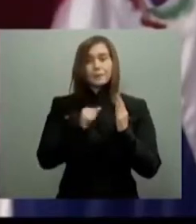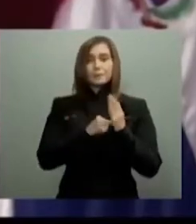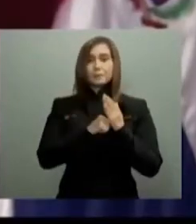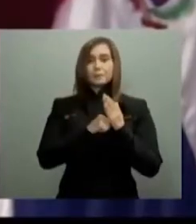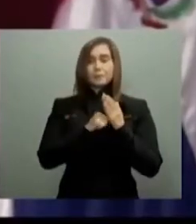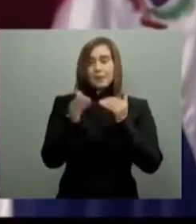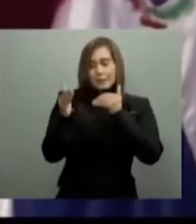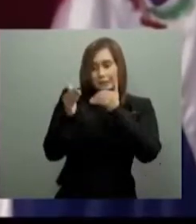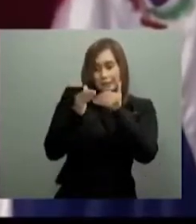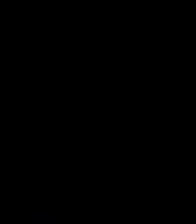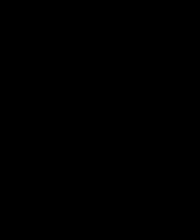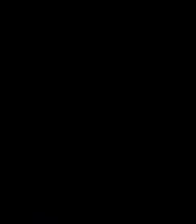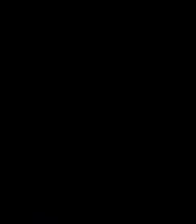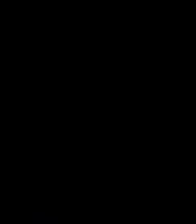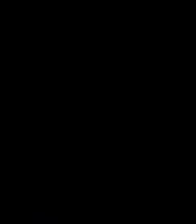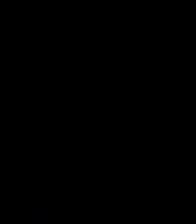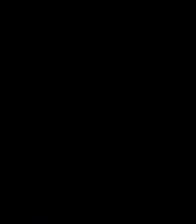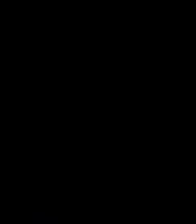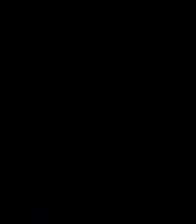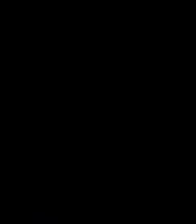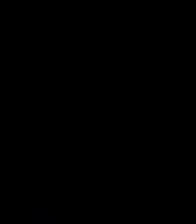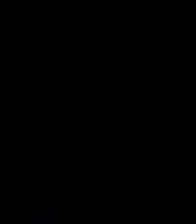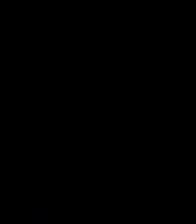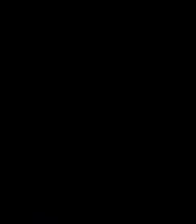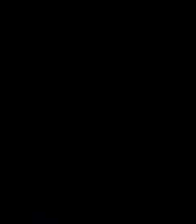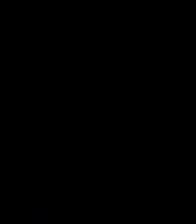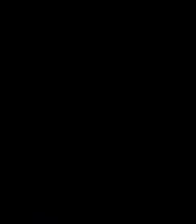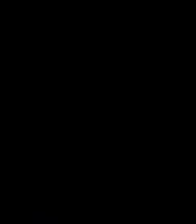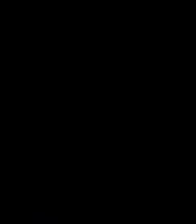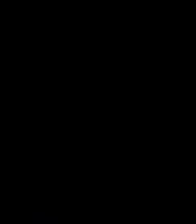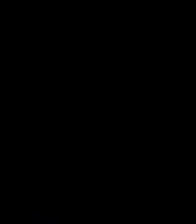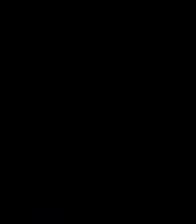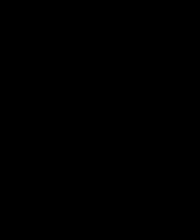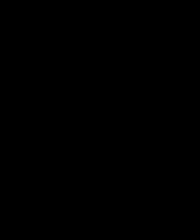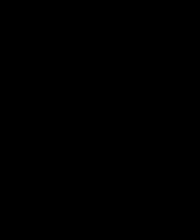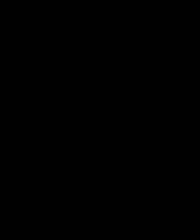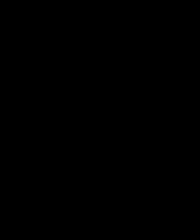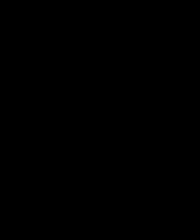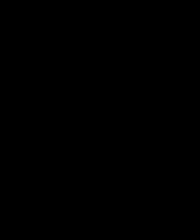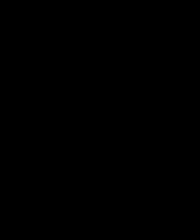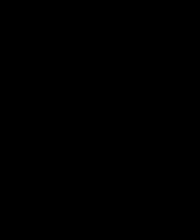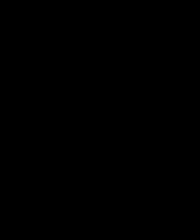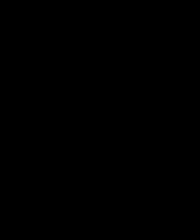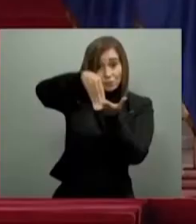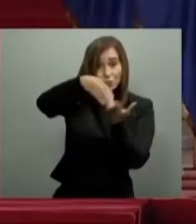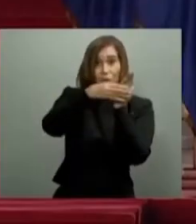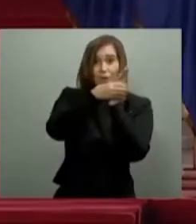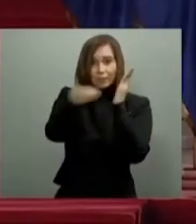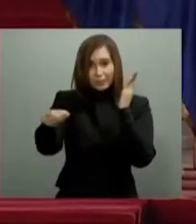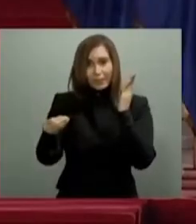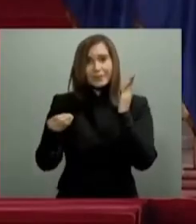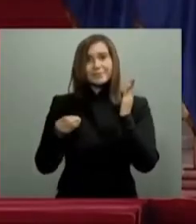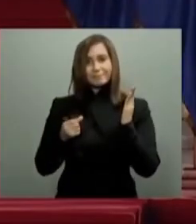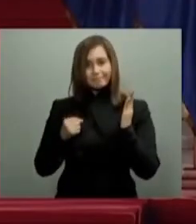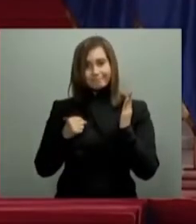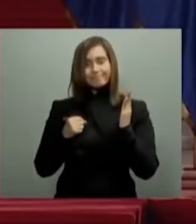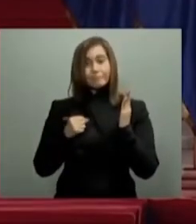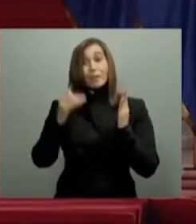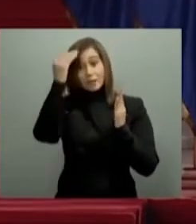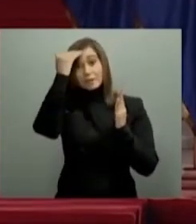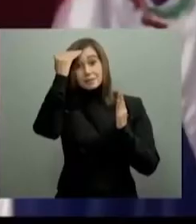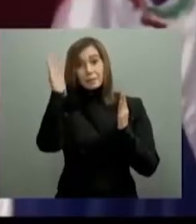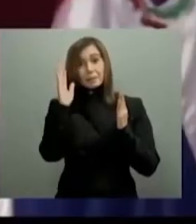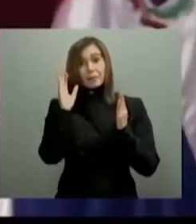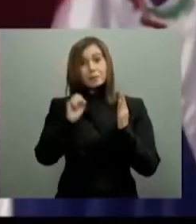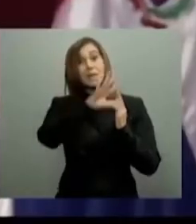Constitución para consolidar la independencia del Ministerio Público, una reforma fiscal, policial, una reforma al sistema de salud, al código laboral,